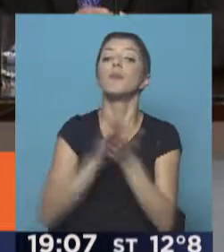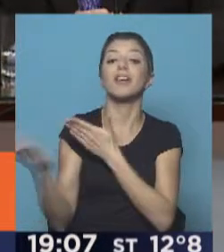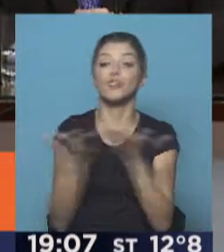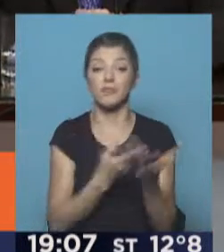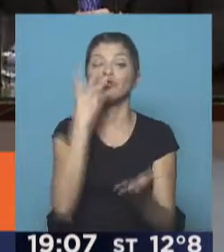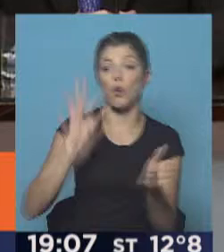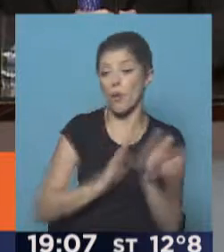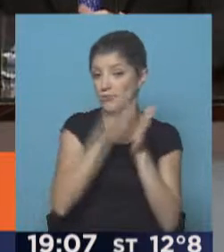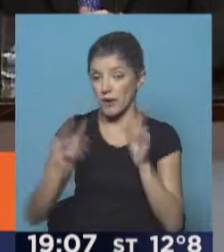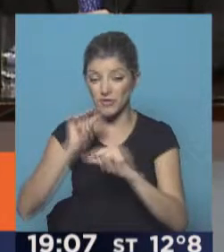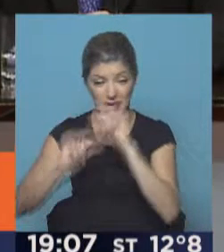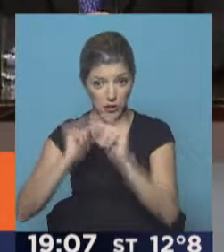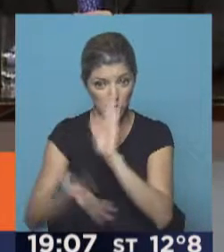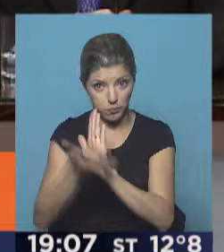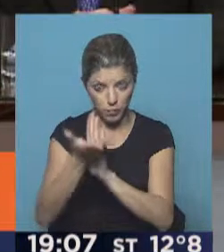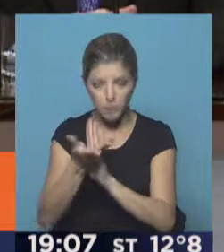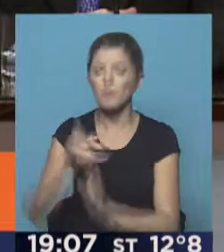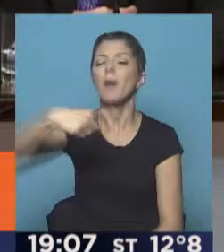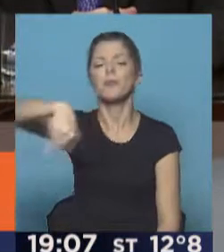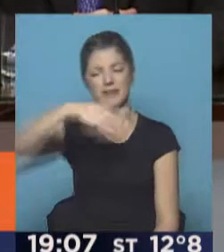años. Para hacer una idea, en tema eléctrico,